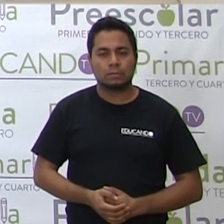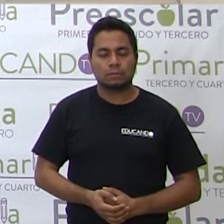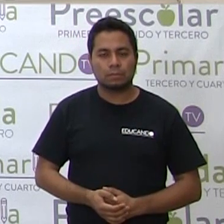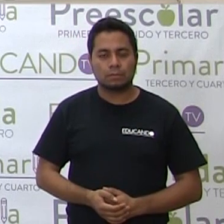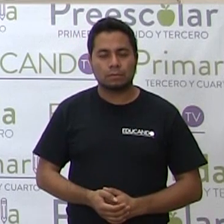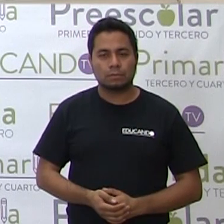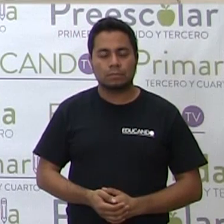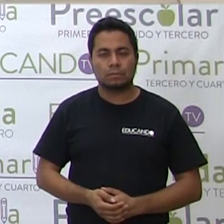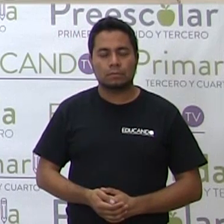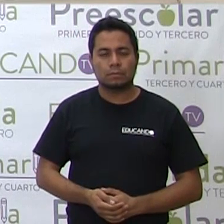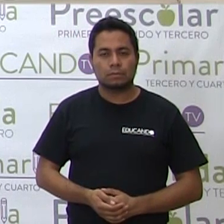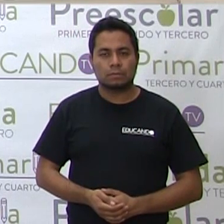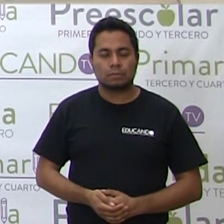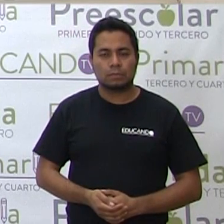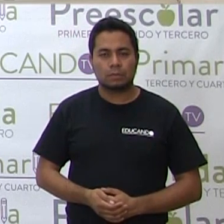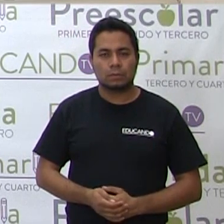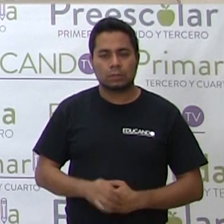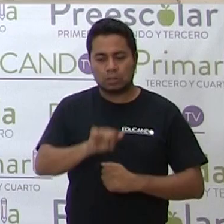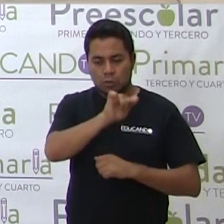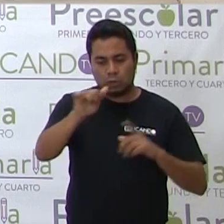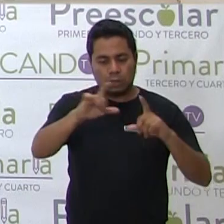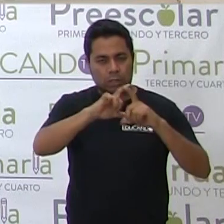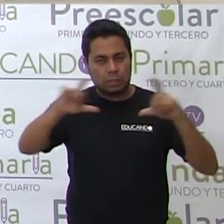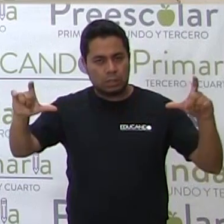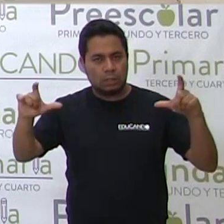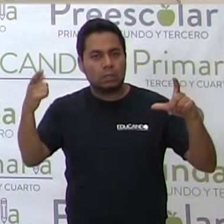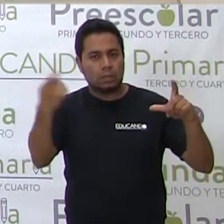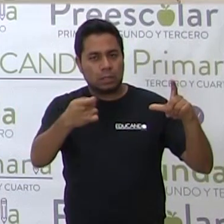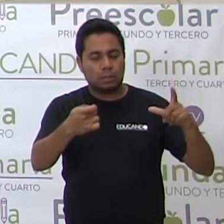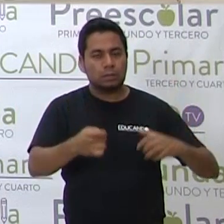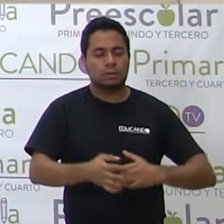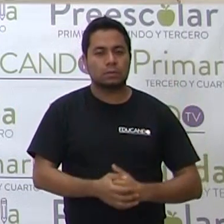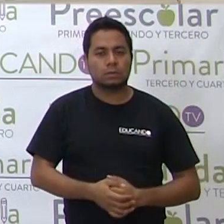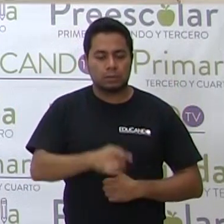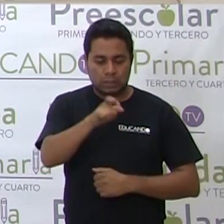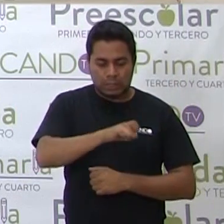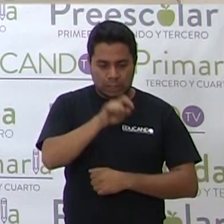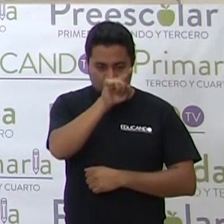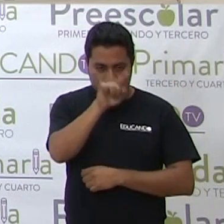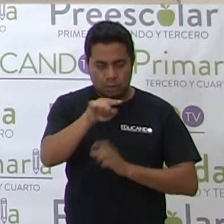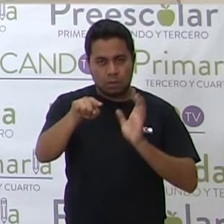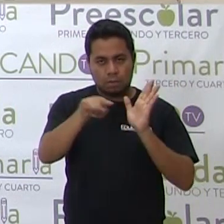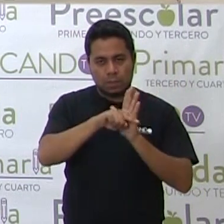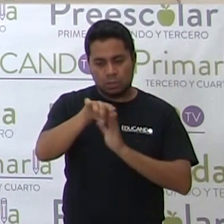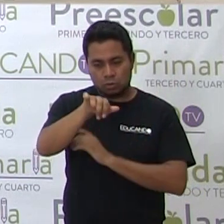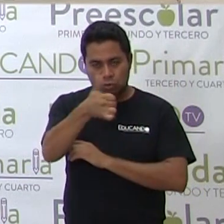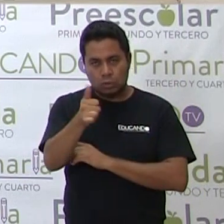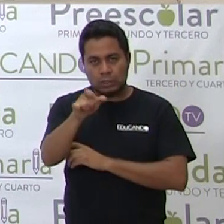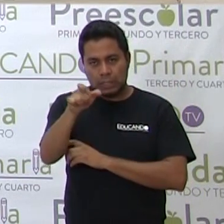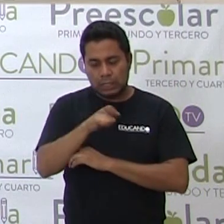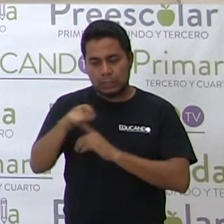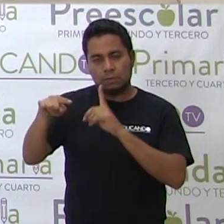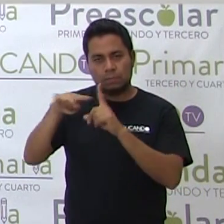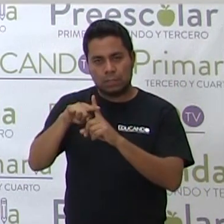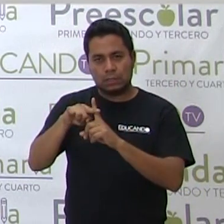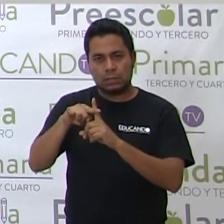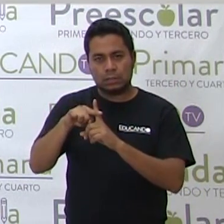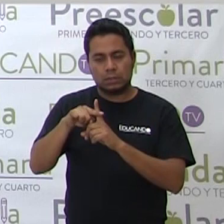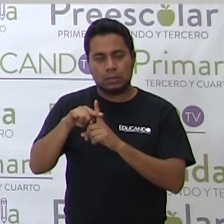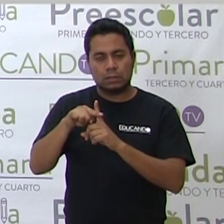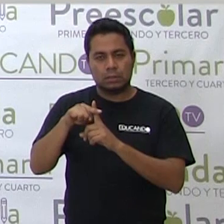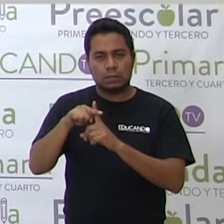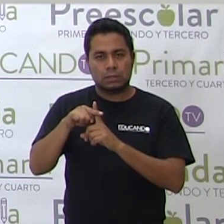ecuación la otra ecuación es x cu - 11x má